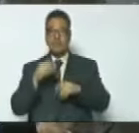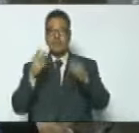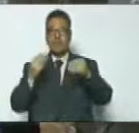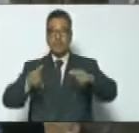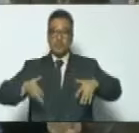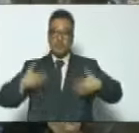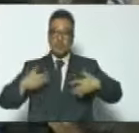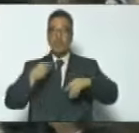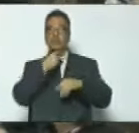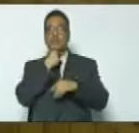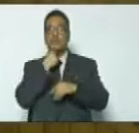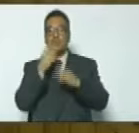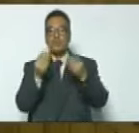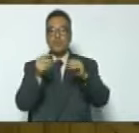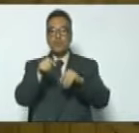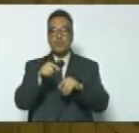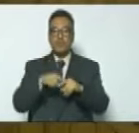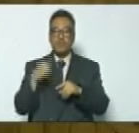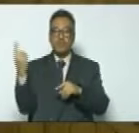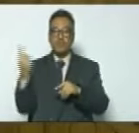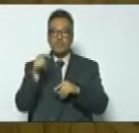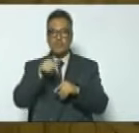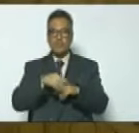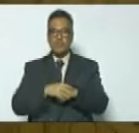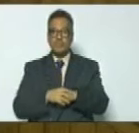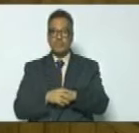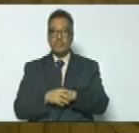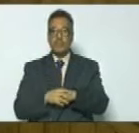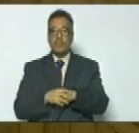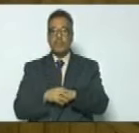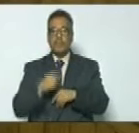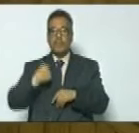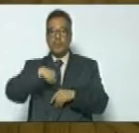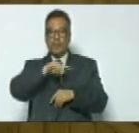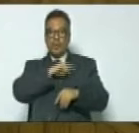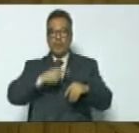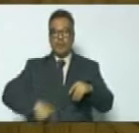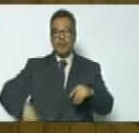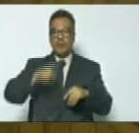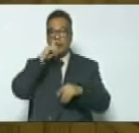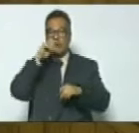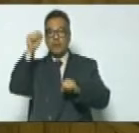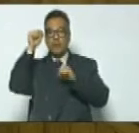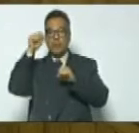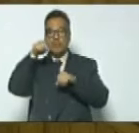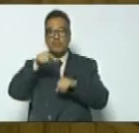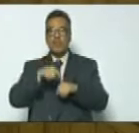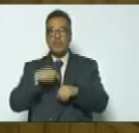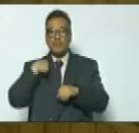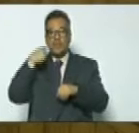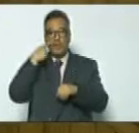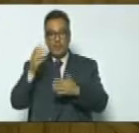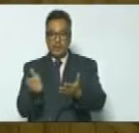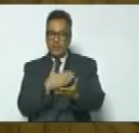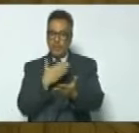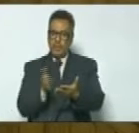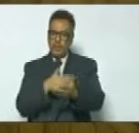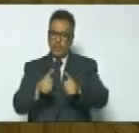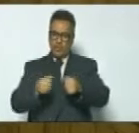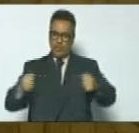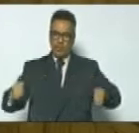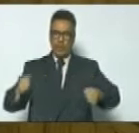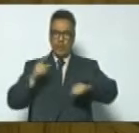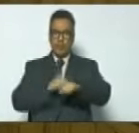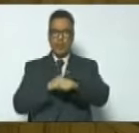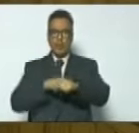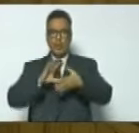Disfruta. Aquí en nuestro presidente Nicolás Maduro, yo vi un periódico en estos días, lo vi hace tiempo, pero lo